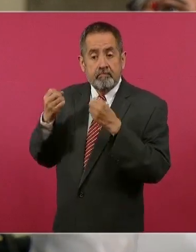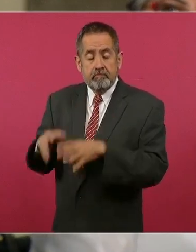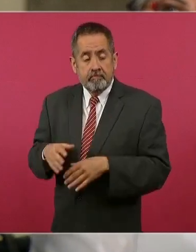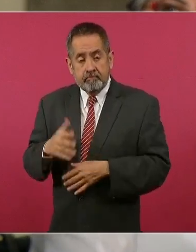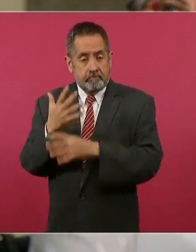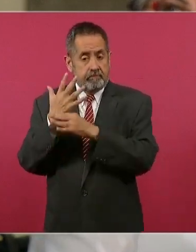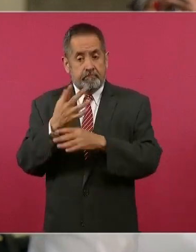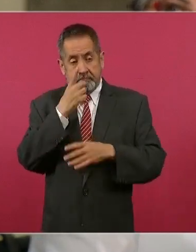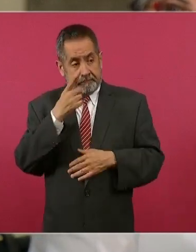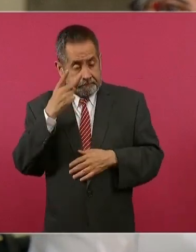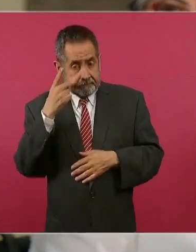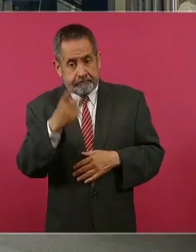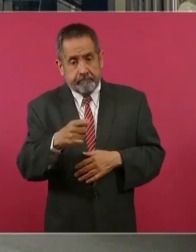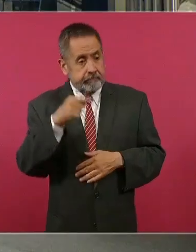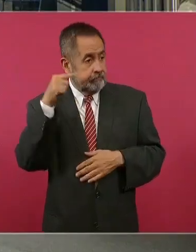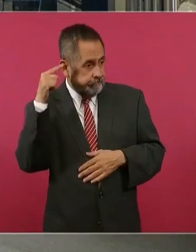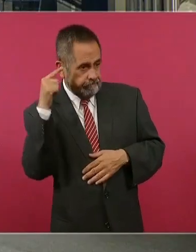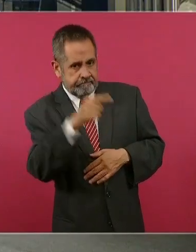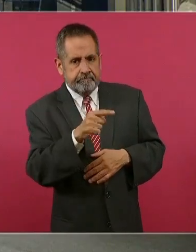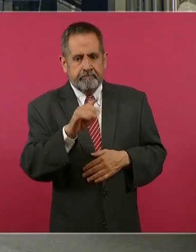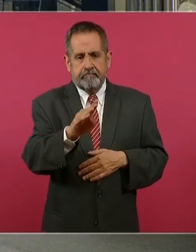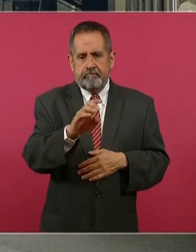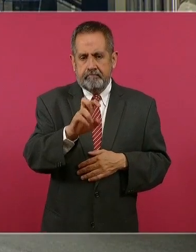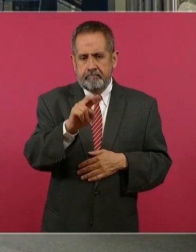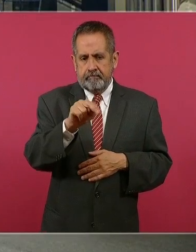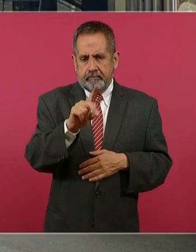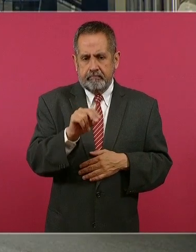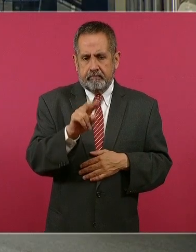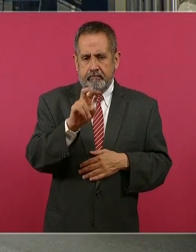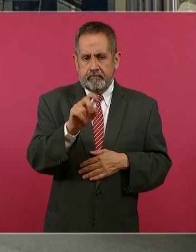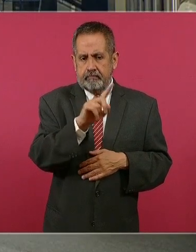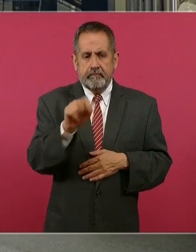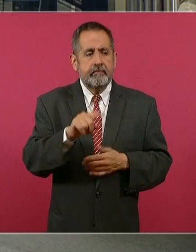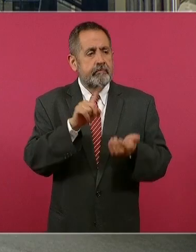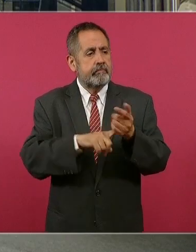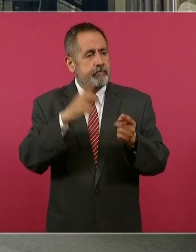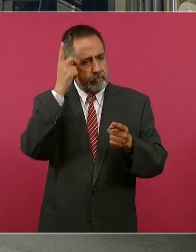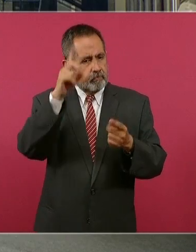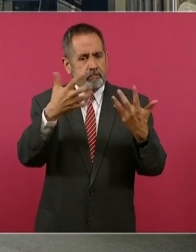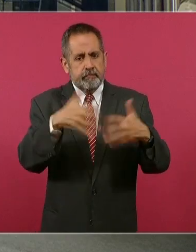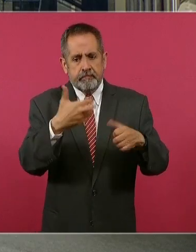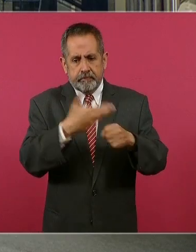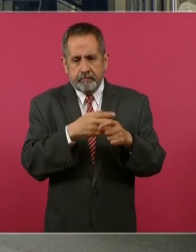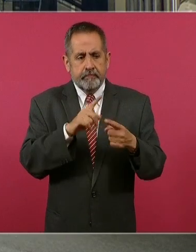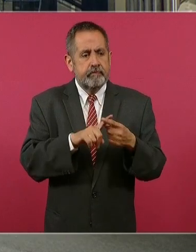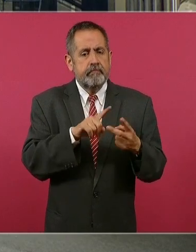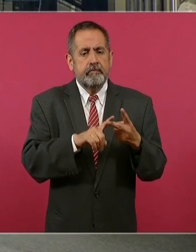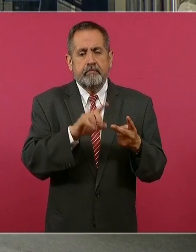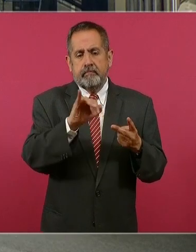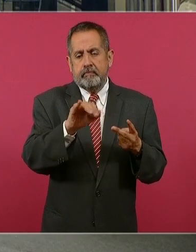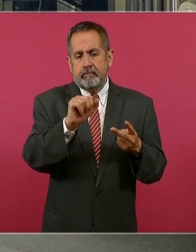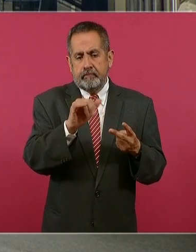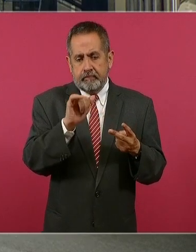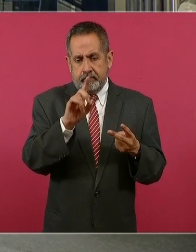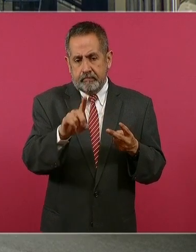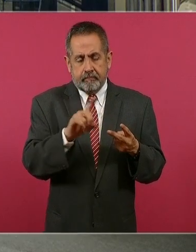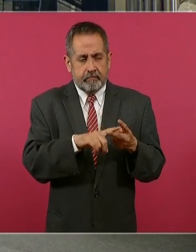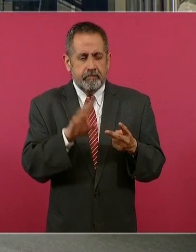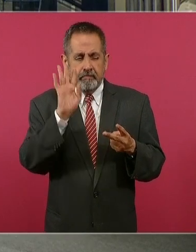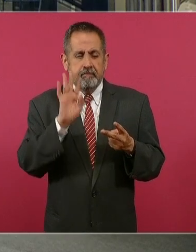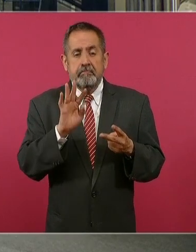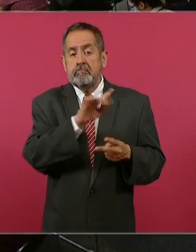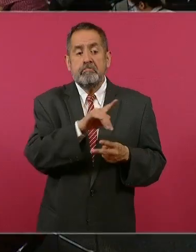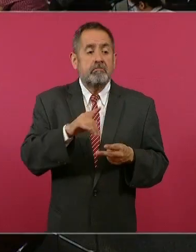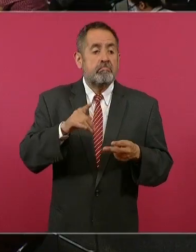señalando propiamente a Bernardo Vázquez, dueño de una empresa, así como a Isaí Hernández, supuesto